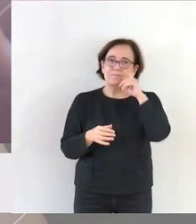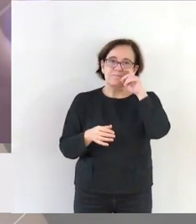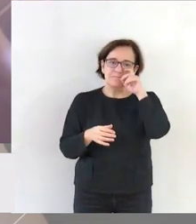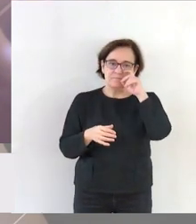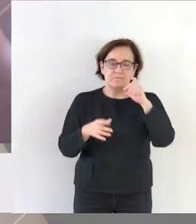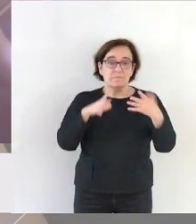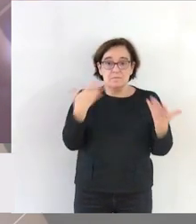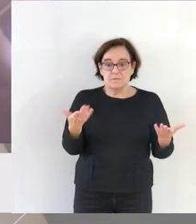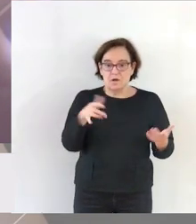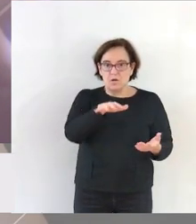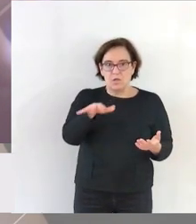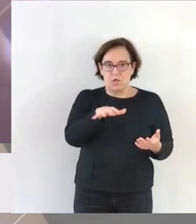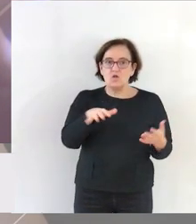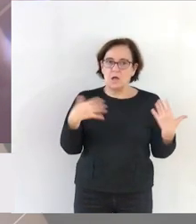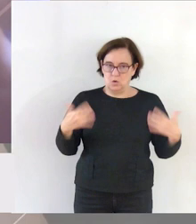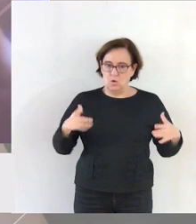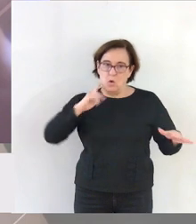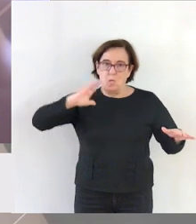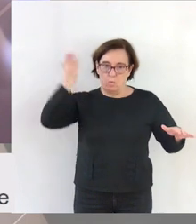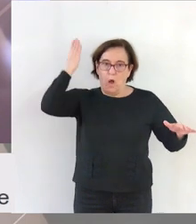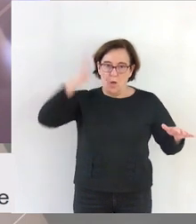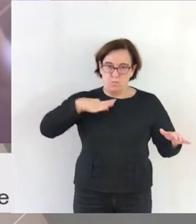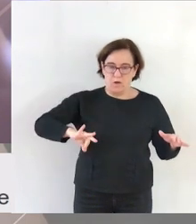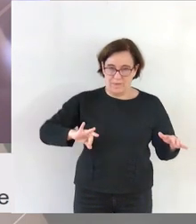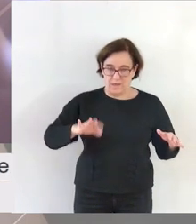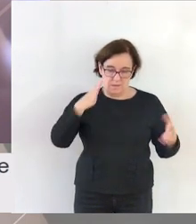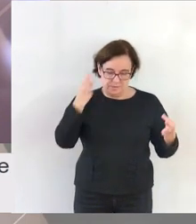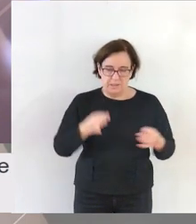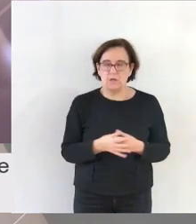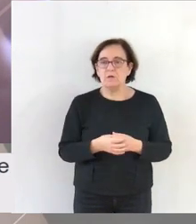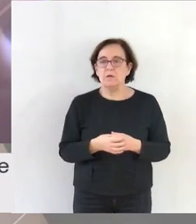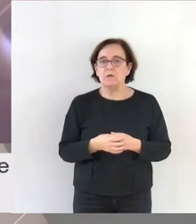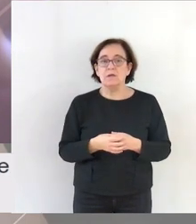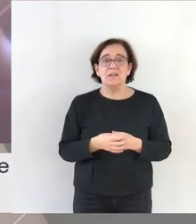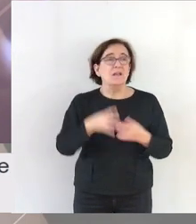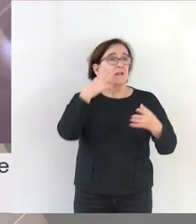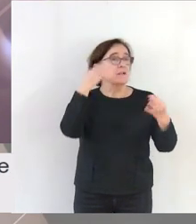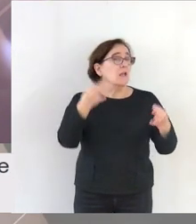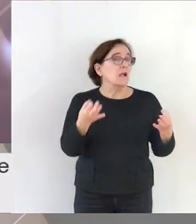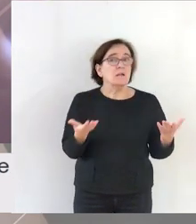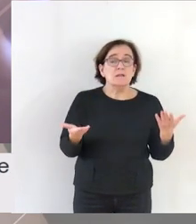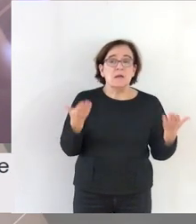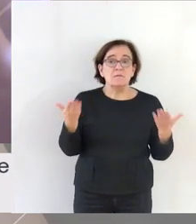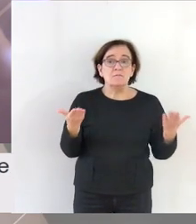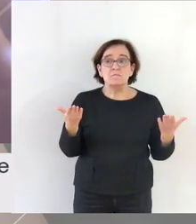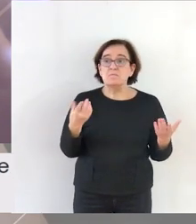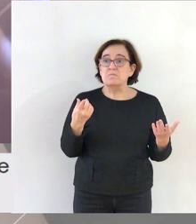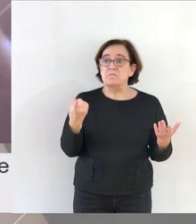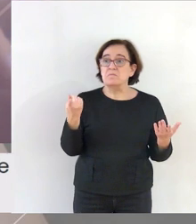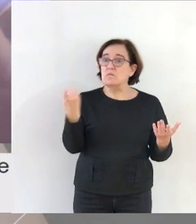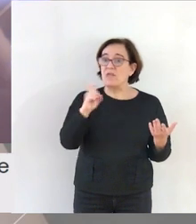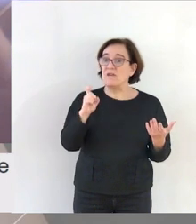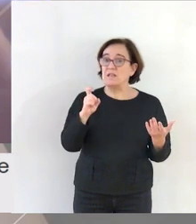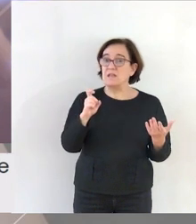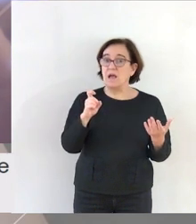y se encuentran en zonas muy expuestas a estos riesgos y la realidad podría ser bueno no tienen la necesidad de moverse Pero